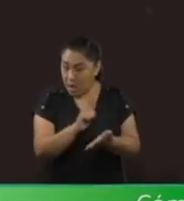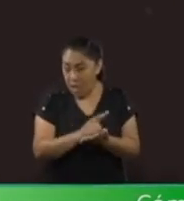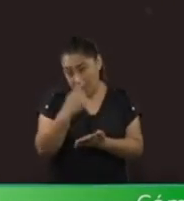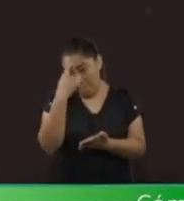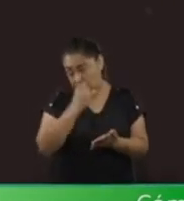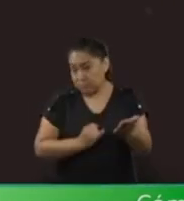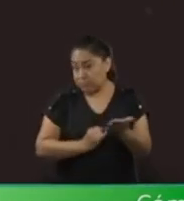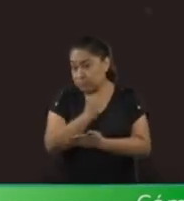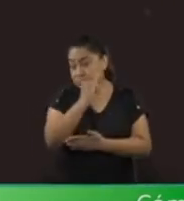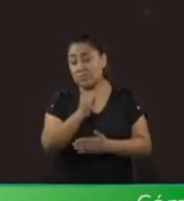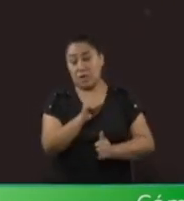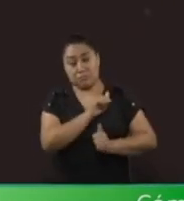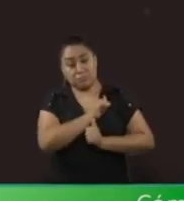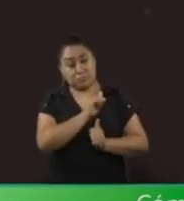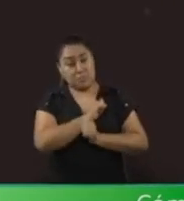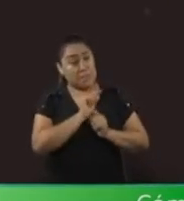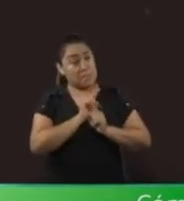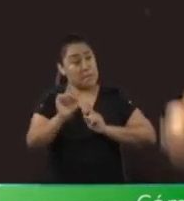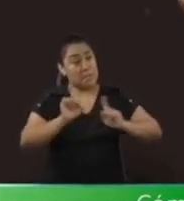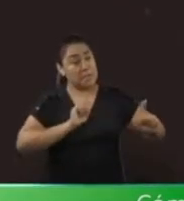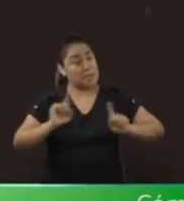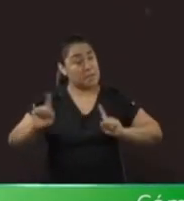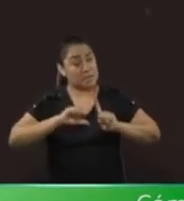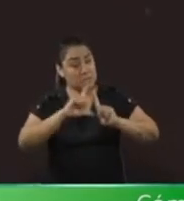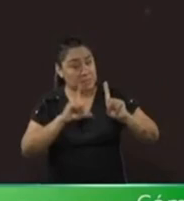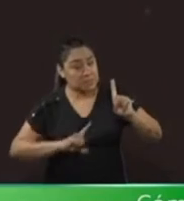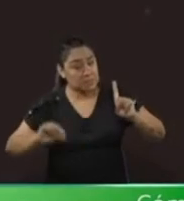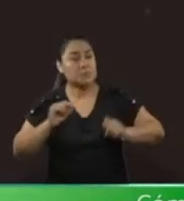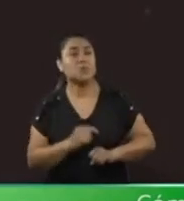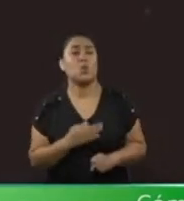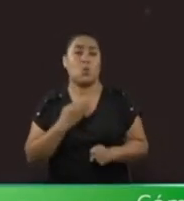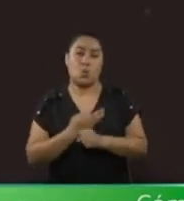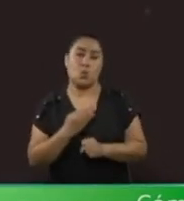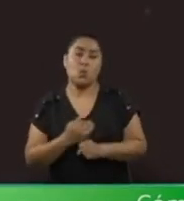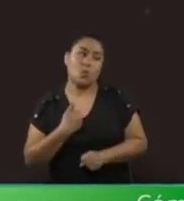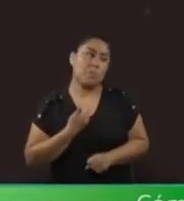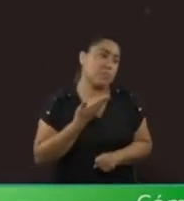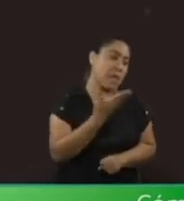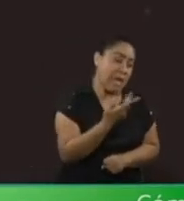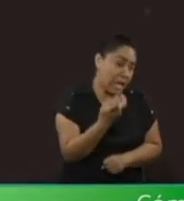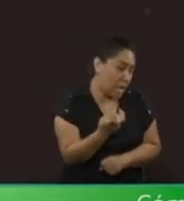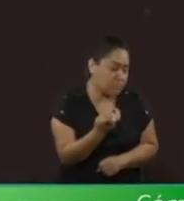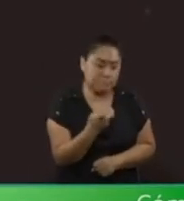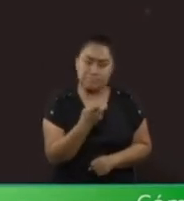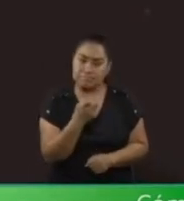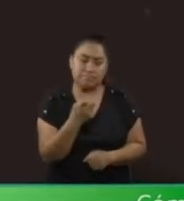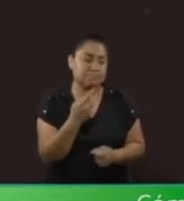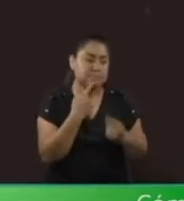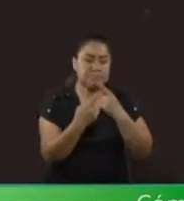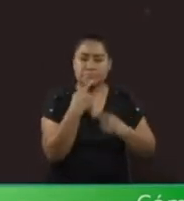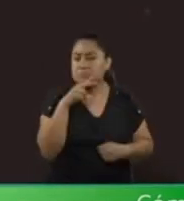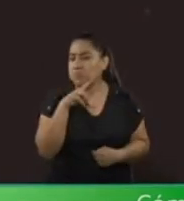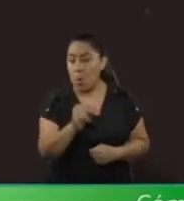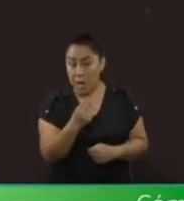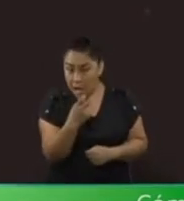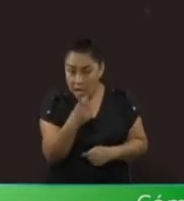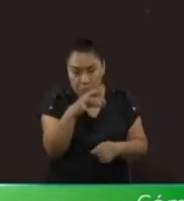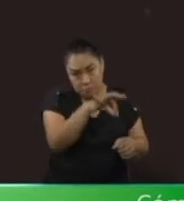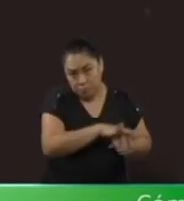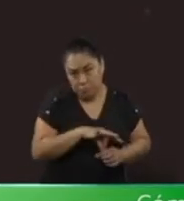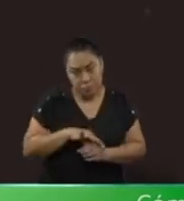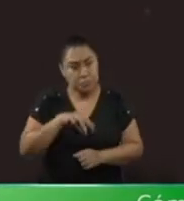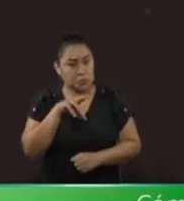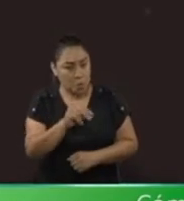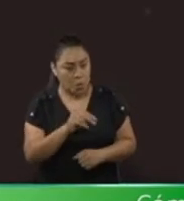la militarización de la Guardia Nacional. Presento esta moción suspensiva porque esta reforma tampoco puede ser votada. El